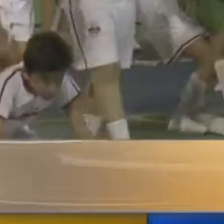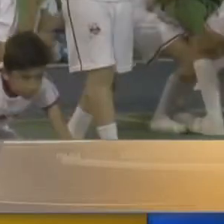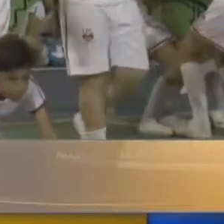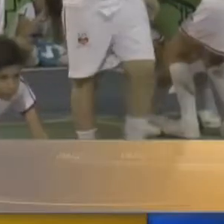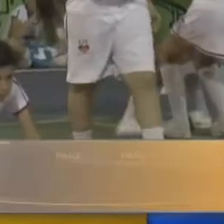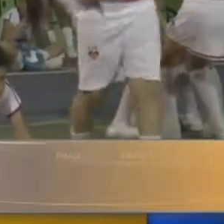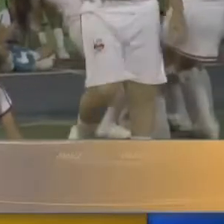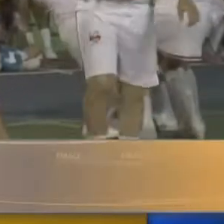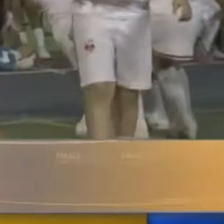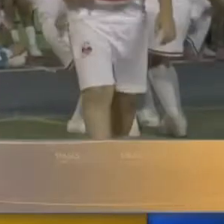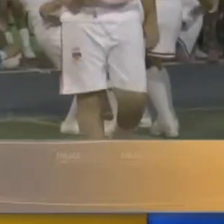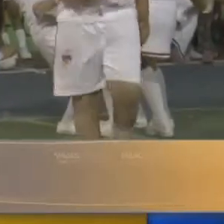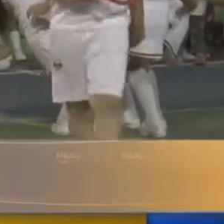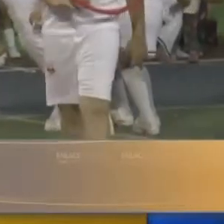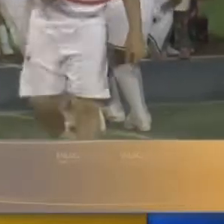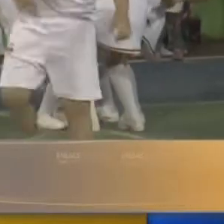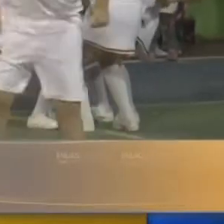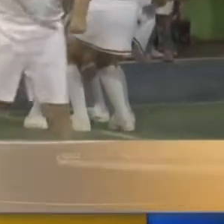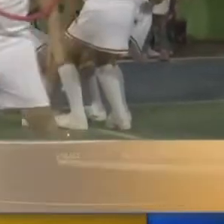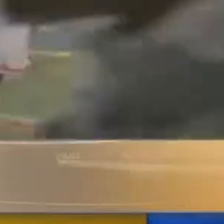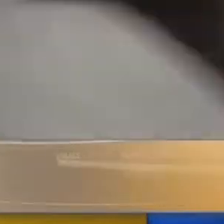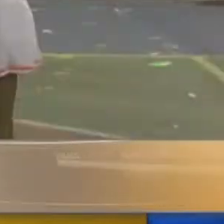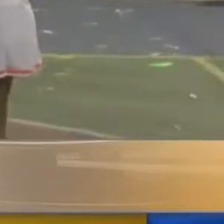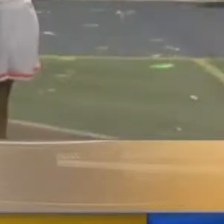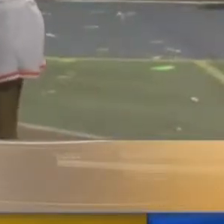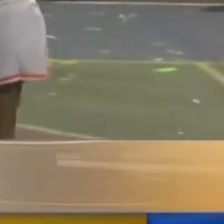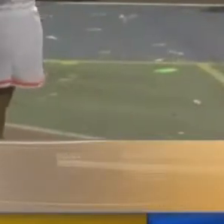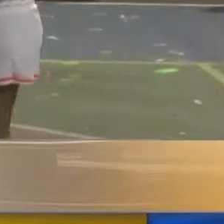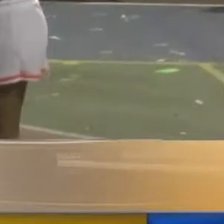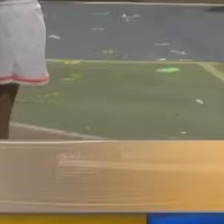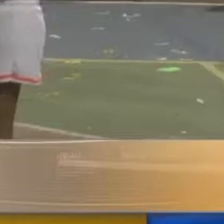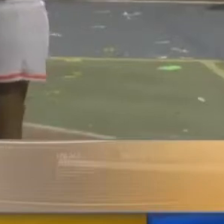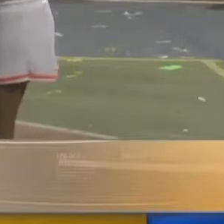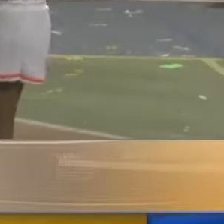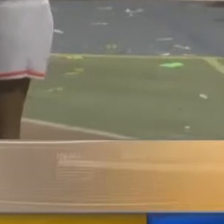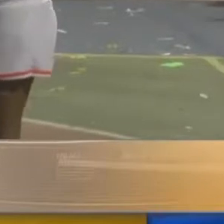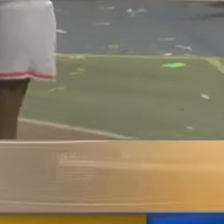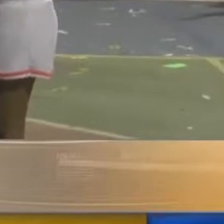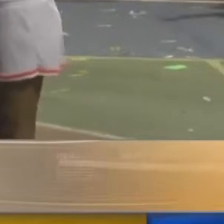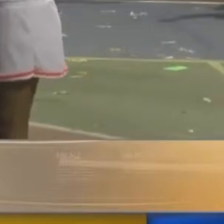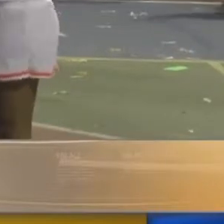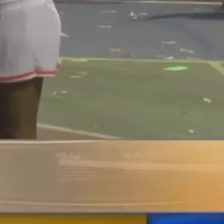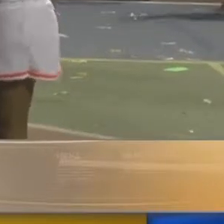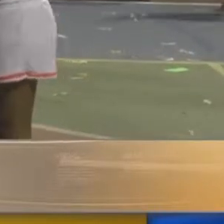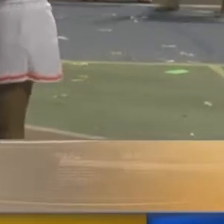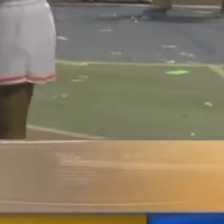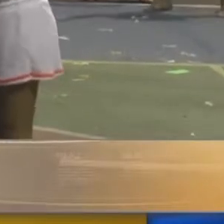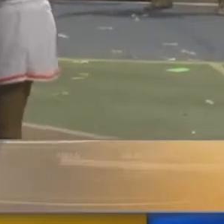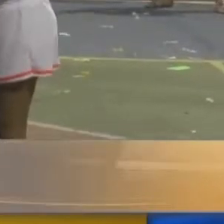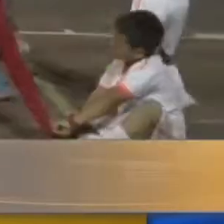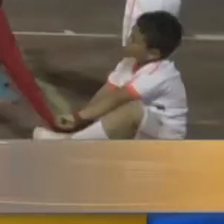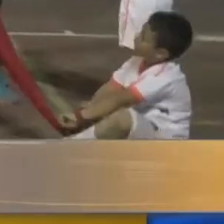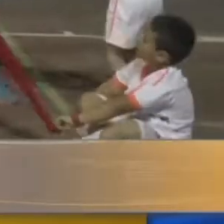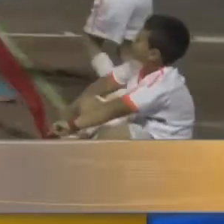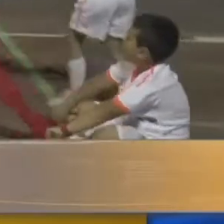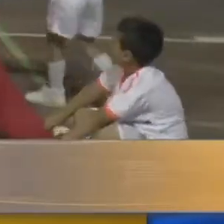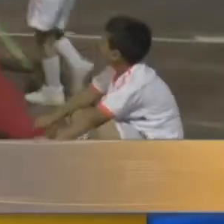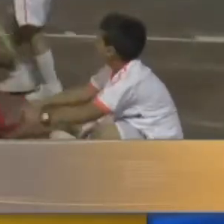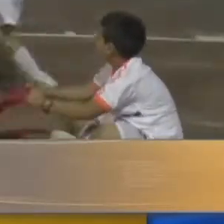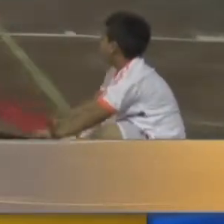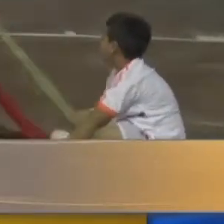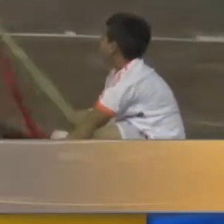el Liceo Jesús de Nazaret va culminando sus actividades de la Semana Cultural y Deportiva 2016. En familia se cumplió la muestra de la revista